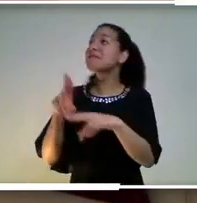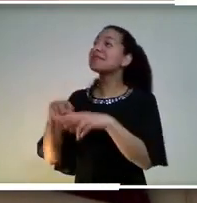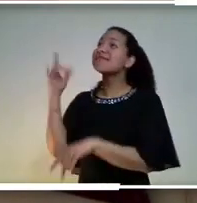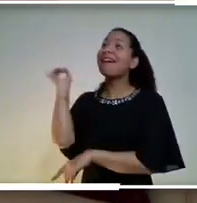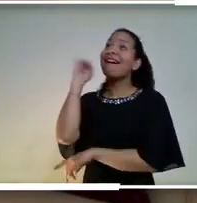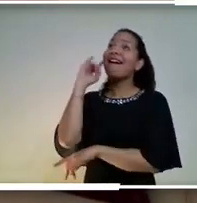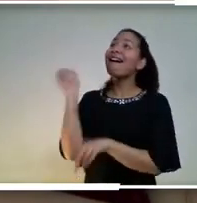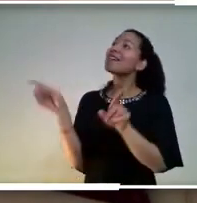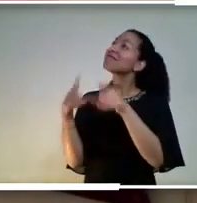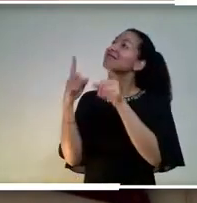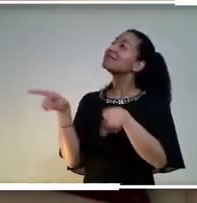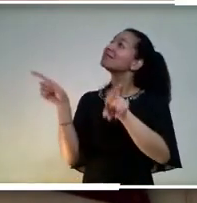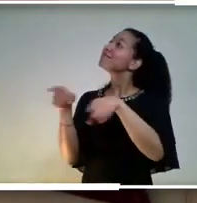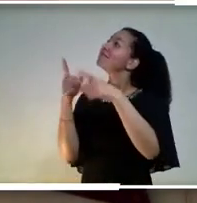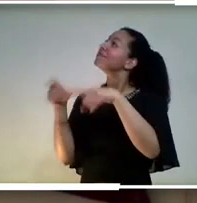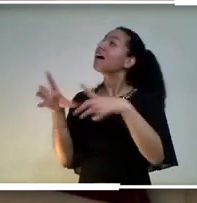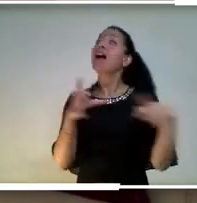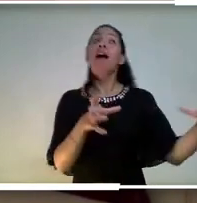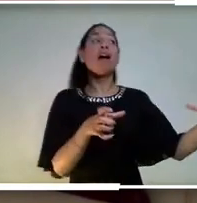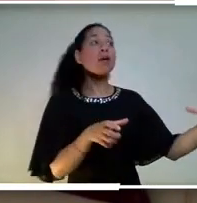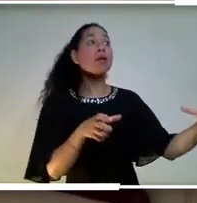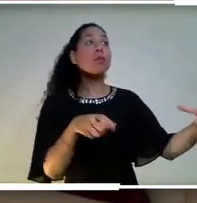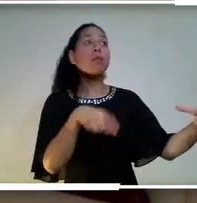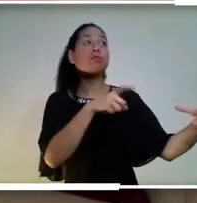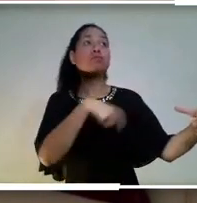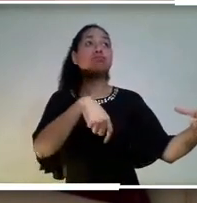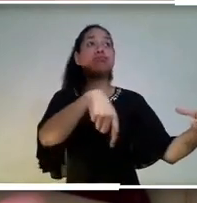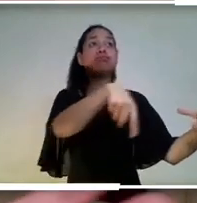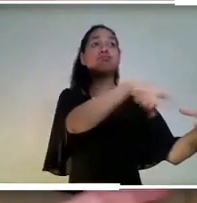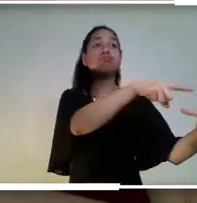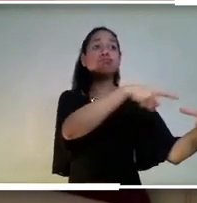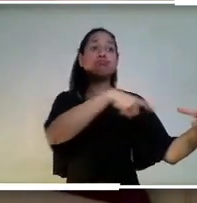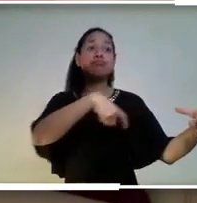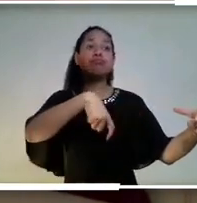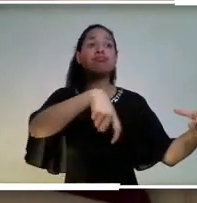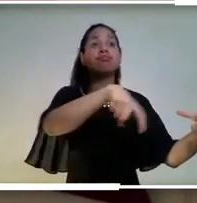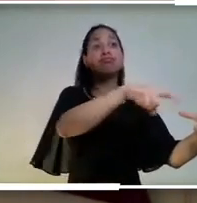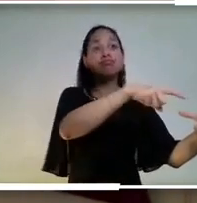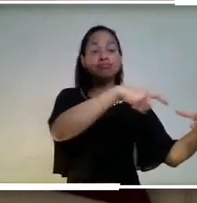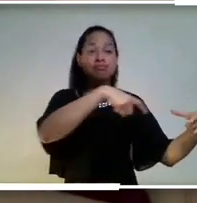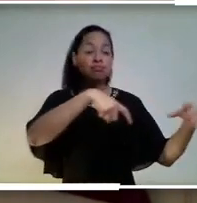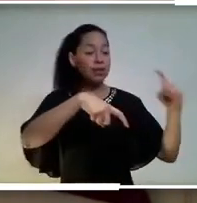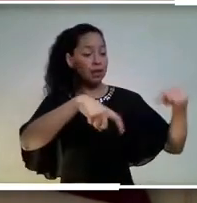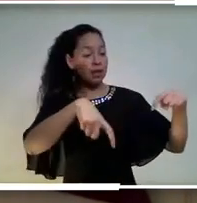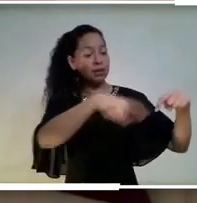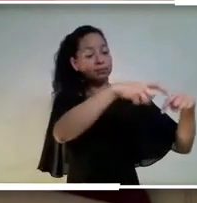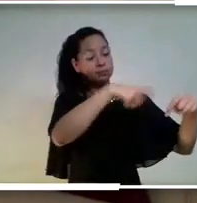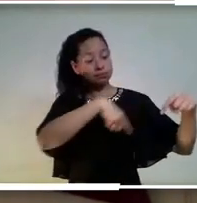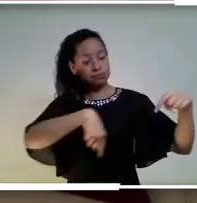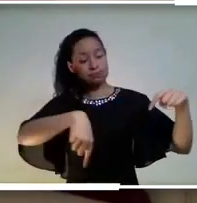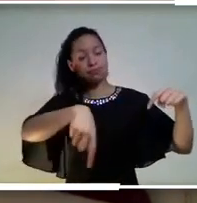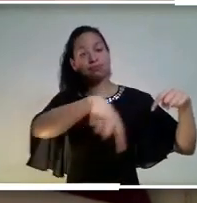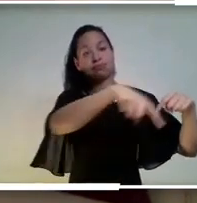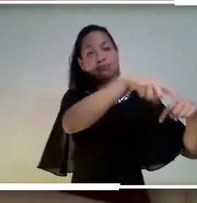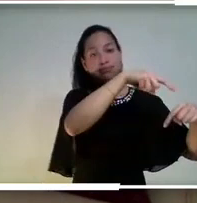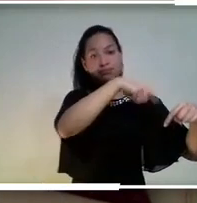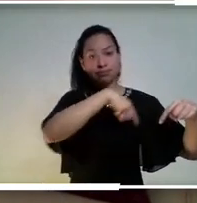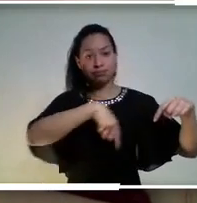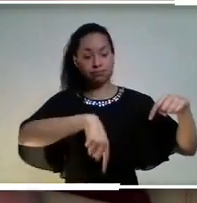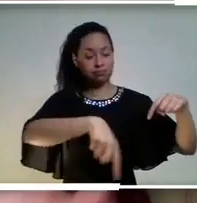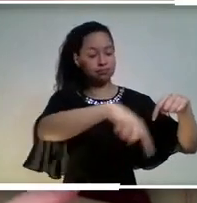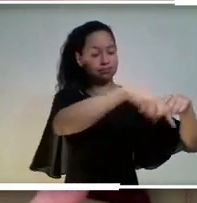revoluciones de acuerdo del pueblo de 33 y media se llaman los lp los rompehielos larga duración después con